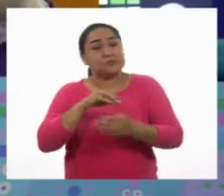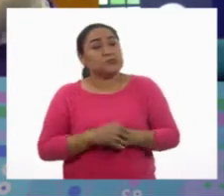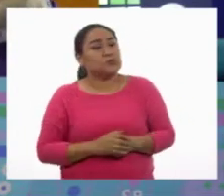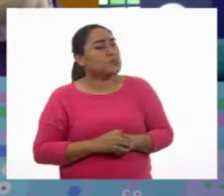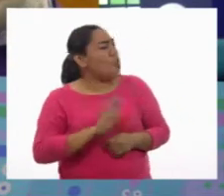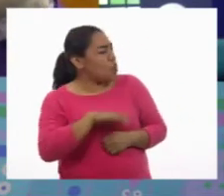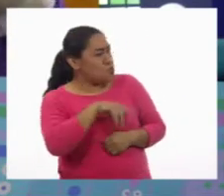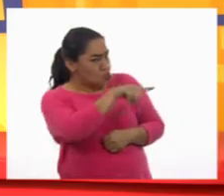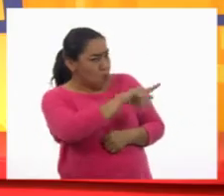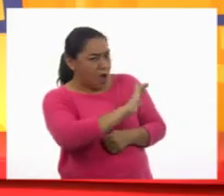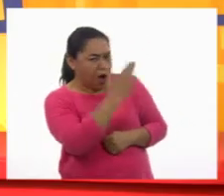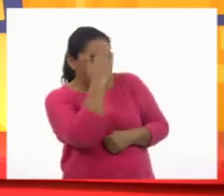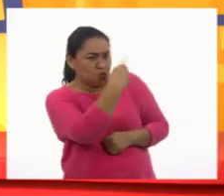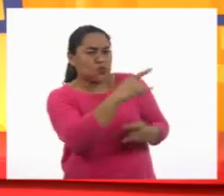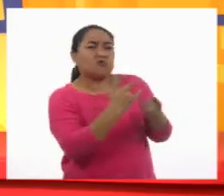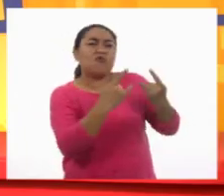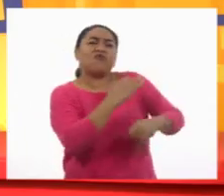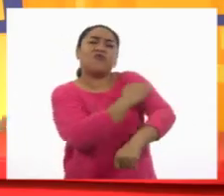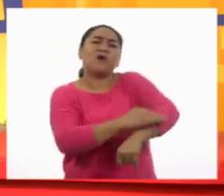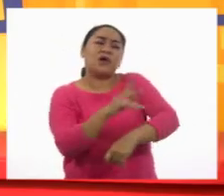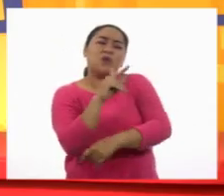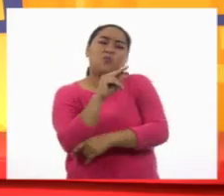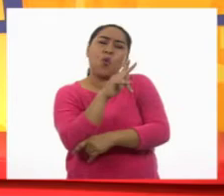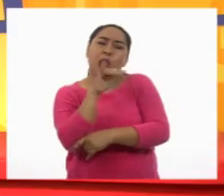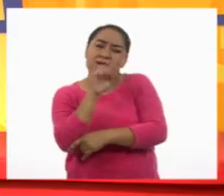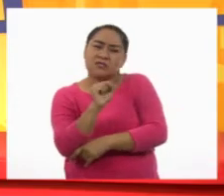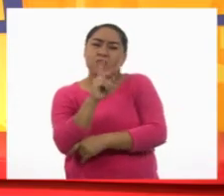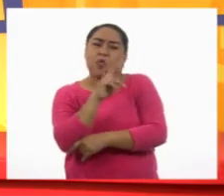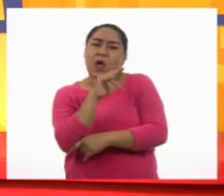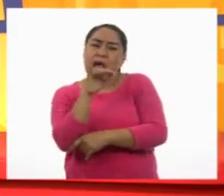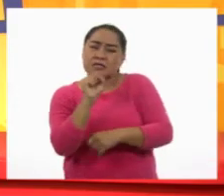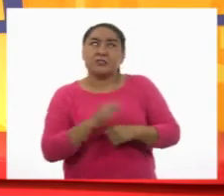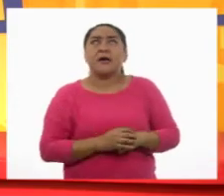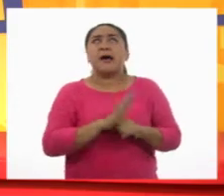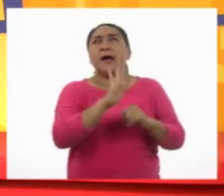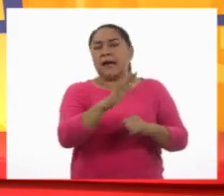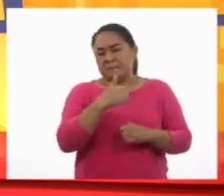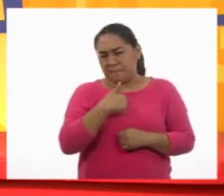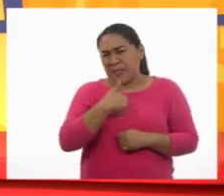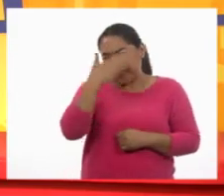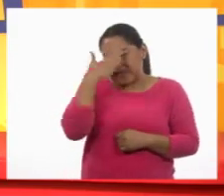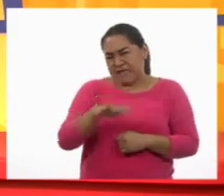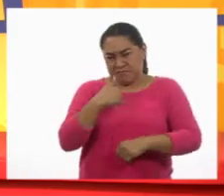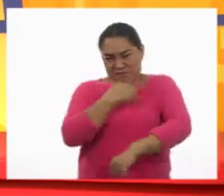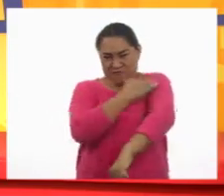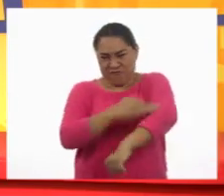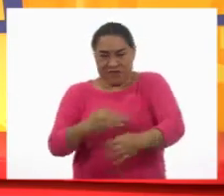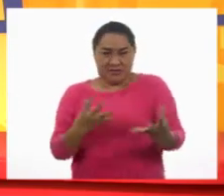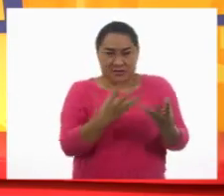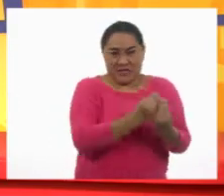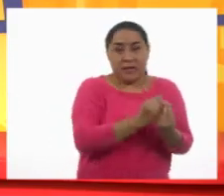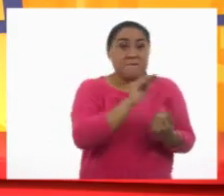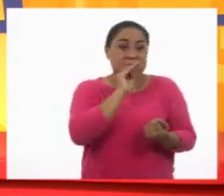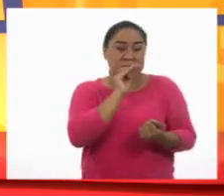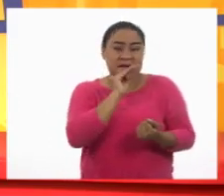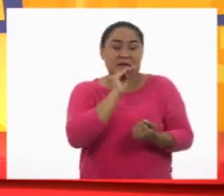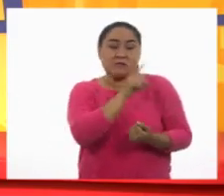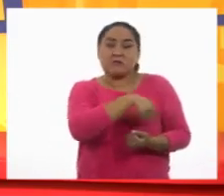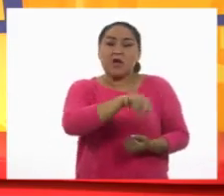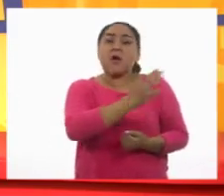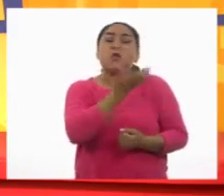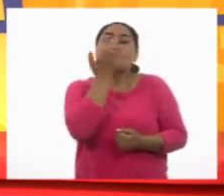historia de los Porras Porras? Sé que los Porras de lado materno se dedicaban al mundo del espectáculo. O sea